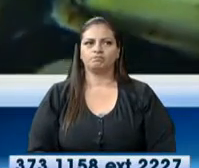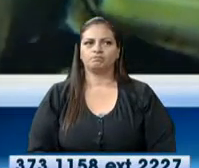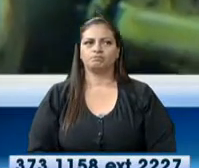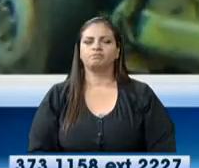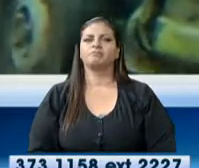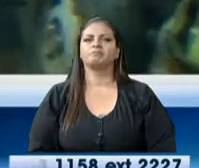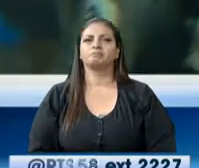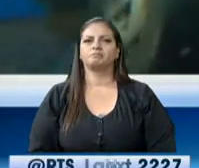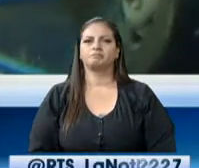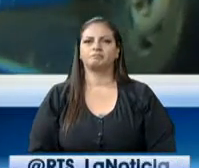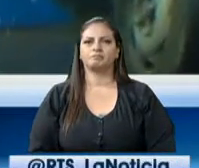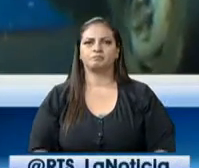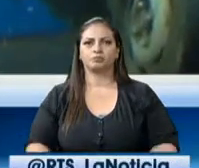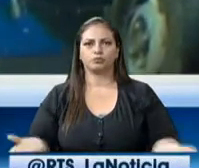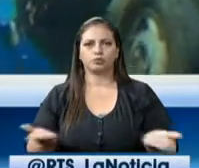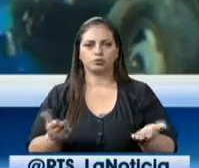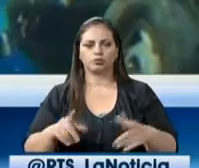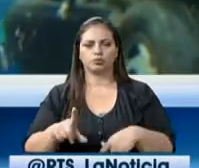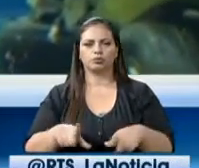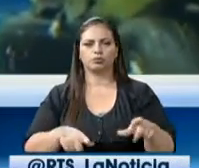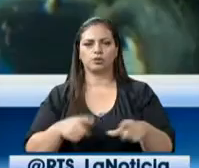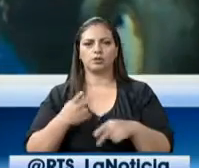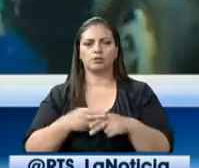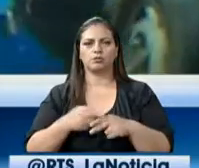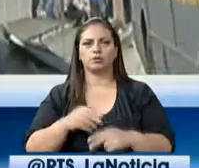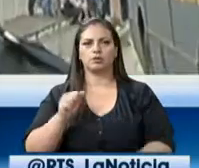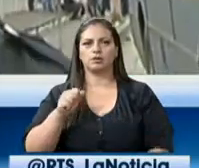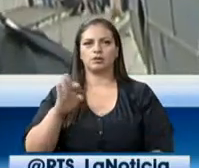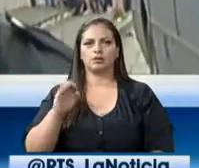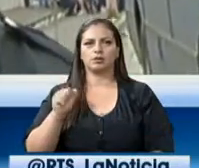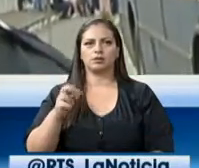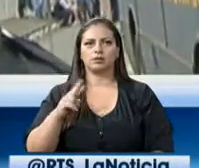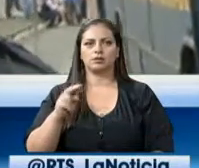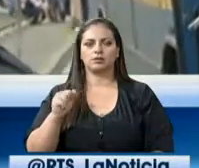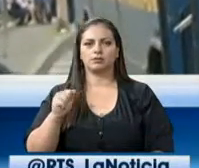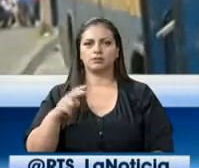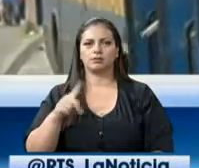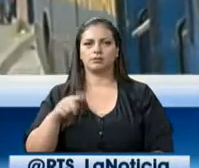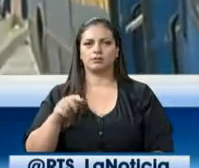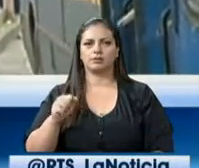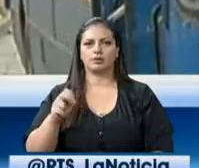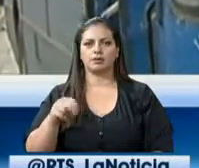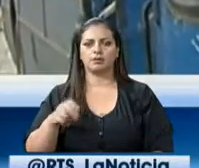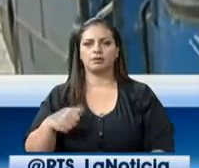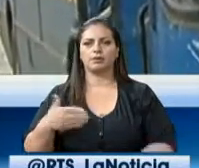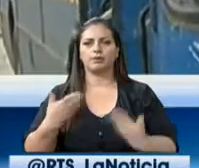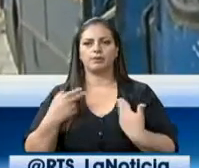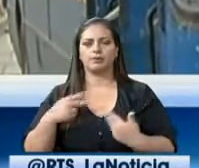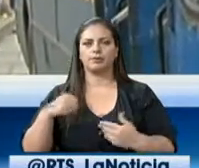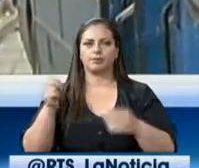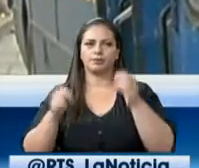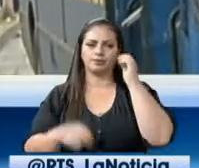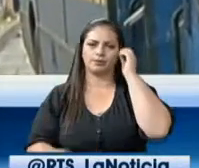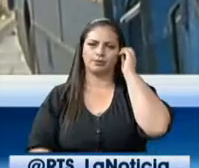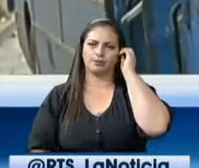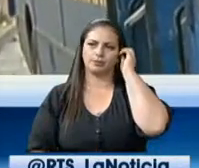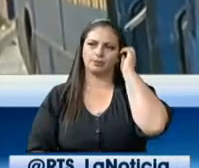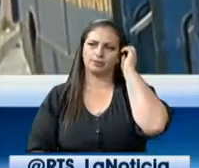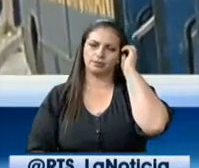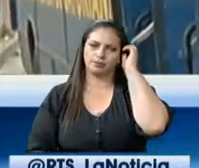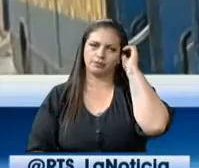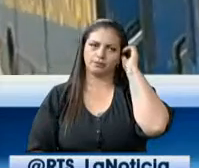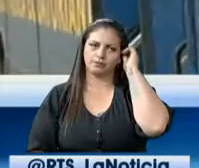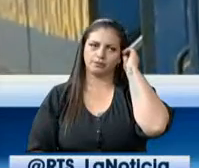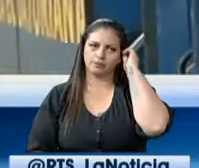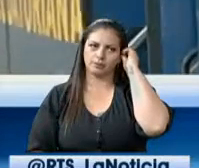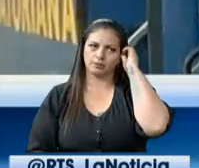Atarazana. Que podría, bien podría ser, esto pensando en voz alta, sin que digamos que así fue o eso fue